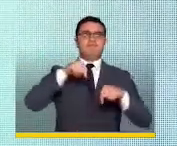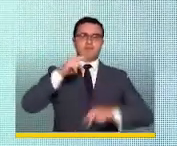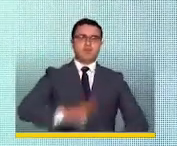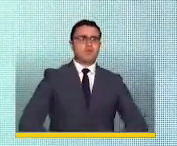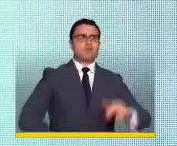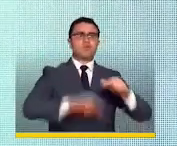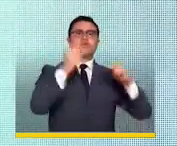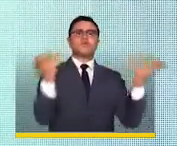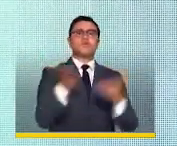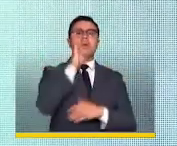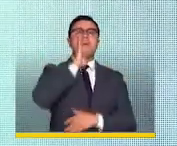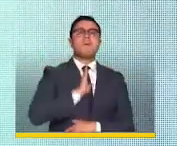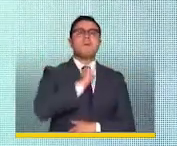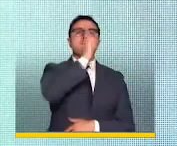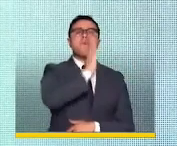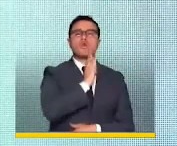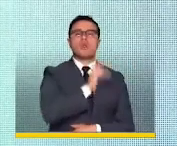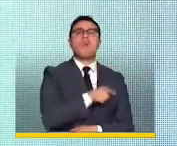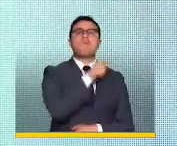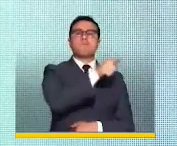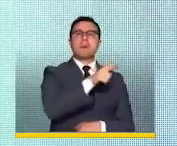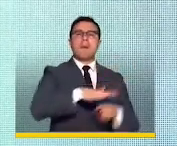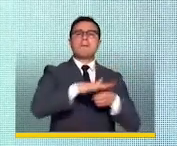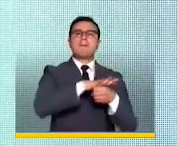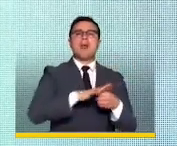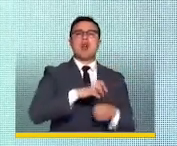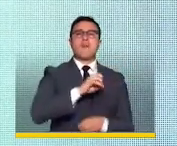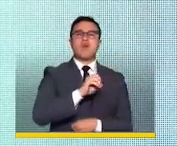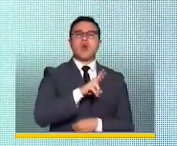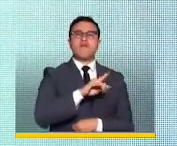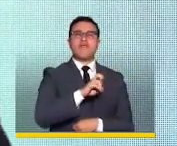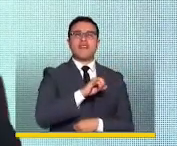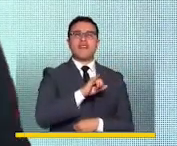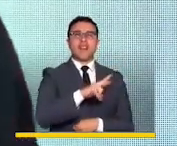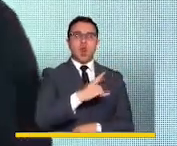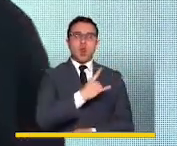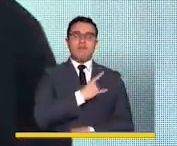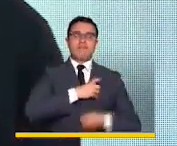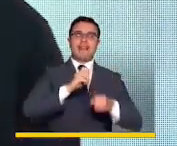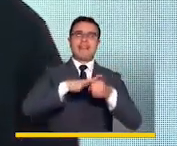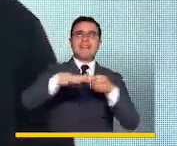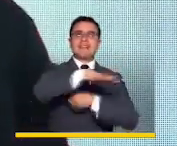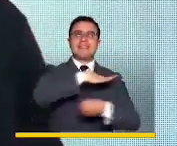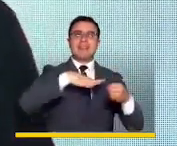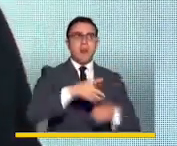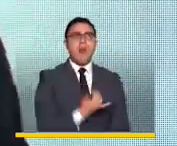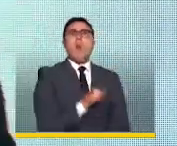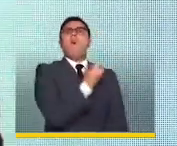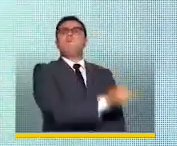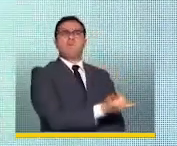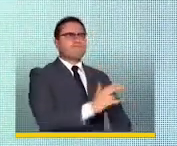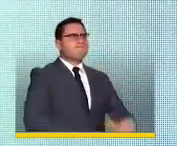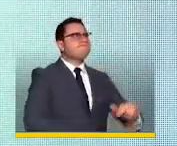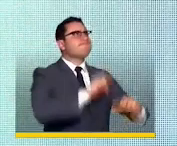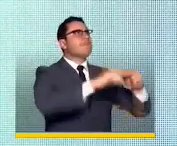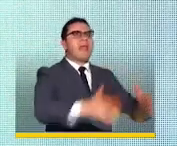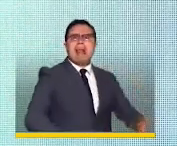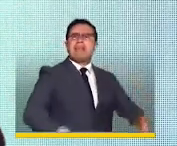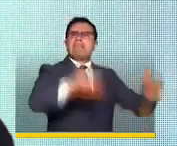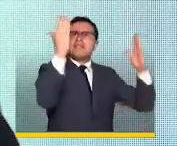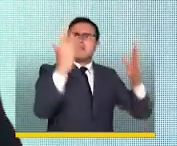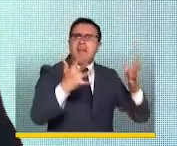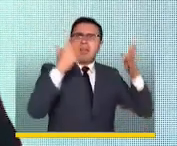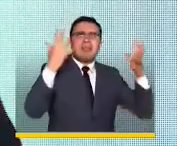Bosa en El Porvenir, la sede de la distrital en El Porvenir en Bosa. Un edificio muy